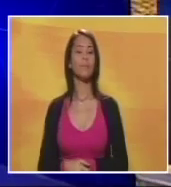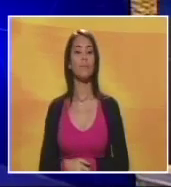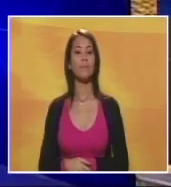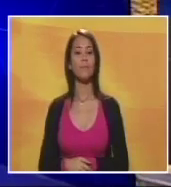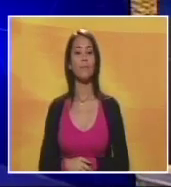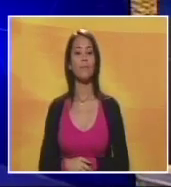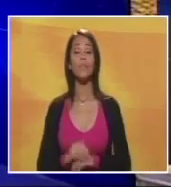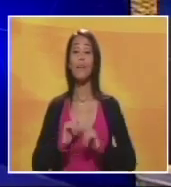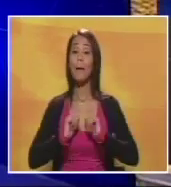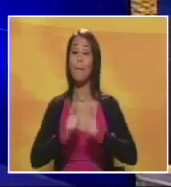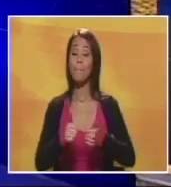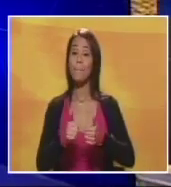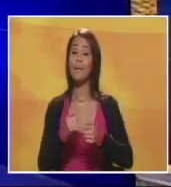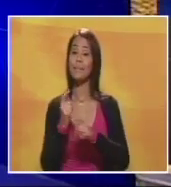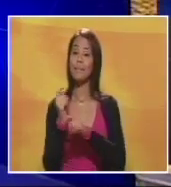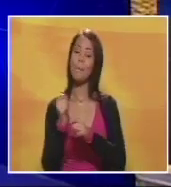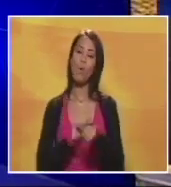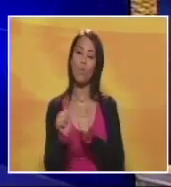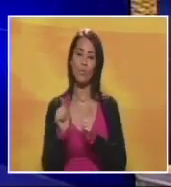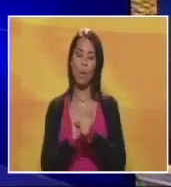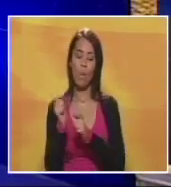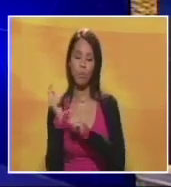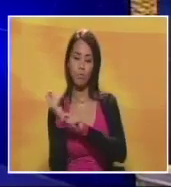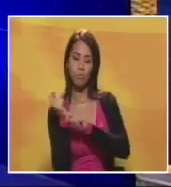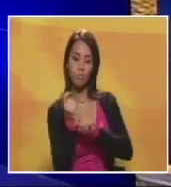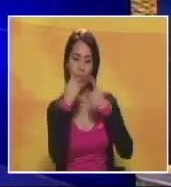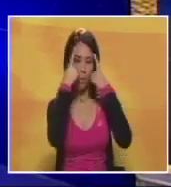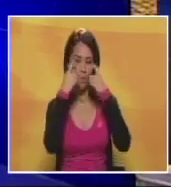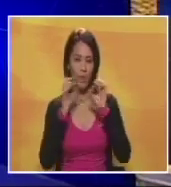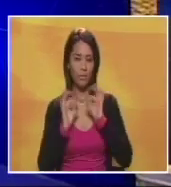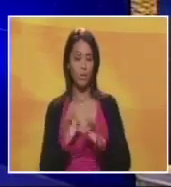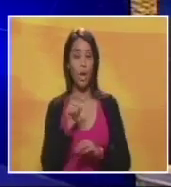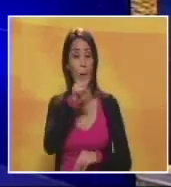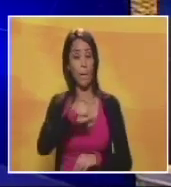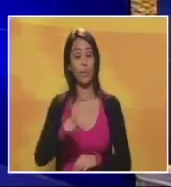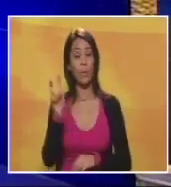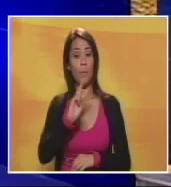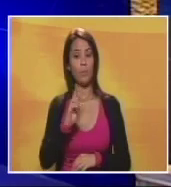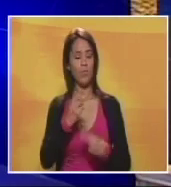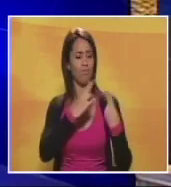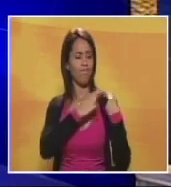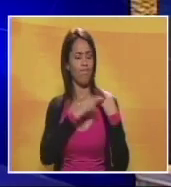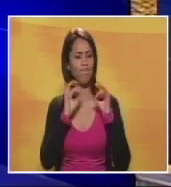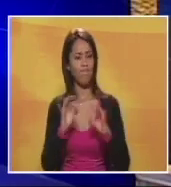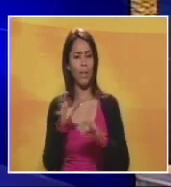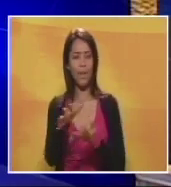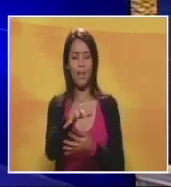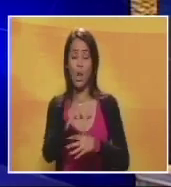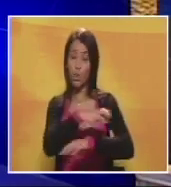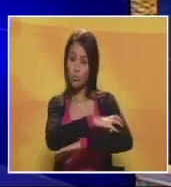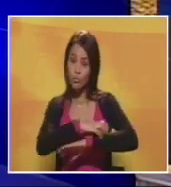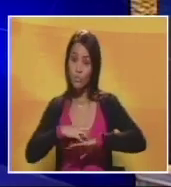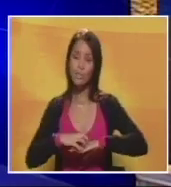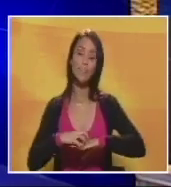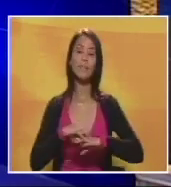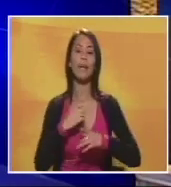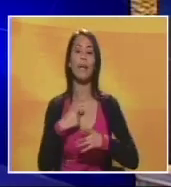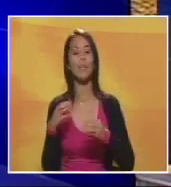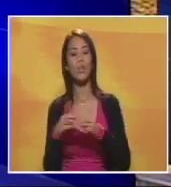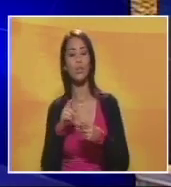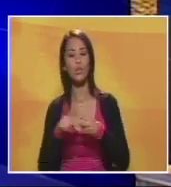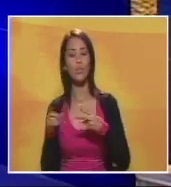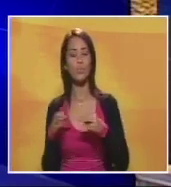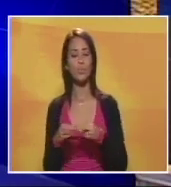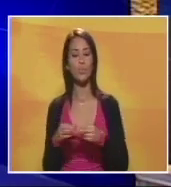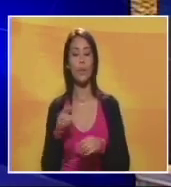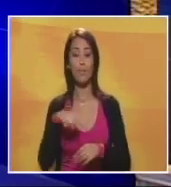Amigas y amigos, comenzamos los deportes con béisbol de Grandes Ligas porque los venezolanos comandaron las victorias de los Tigres de Detroit y los Astros de Houston en sus